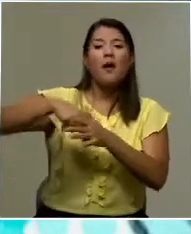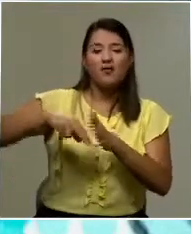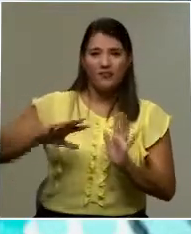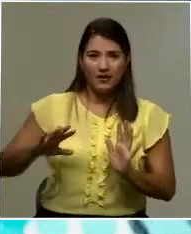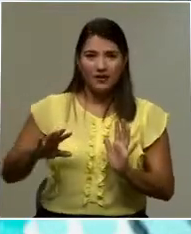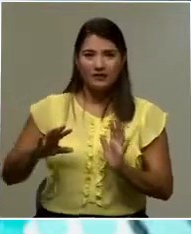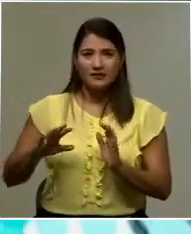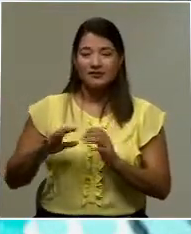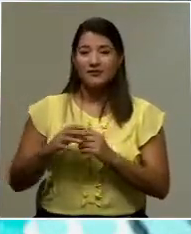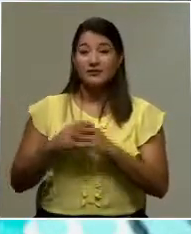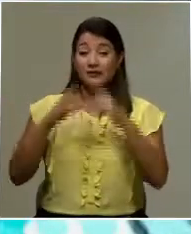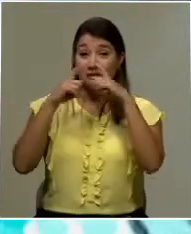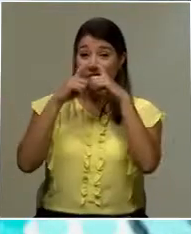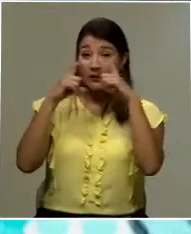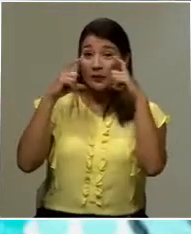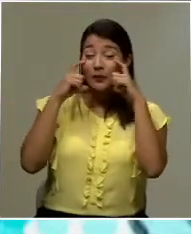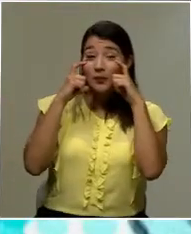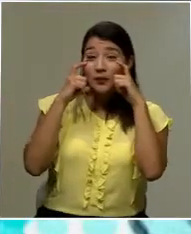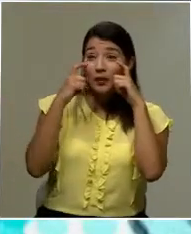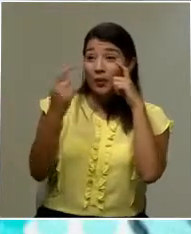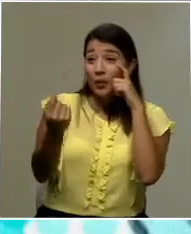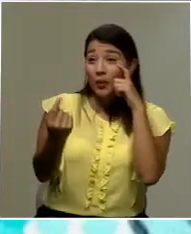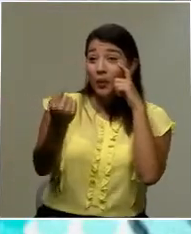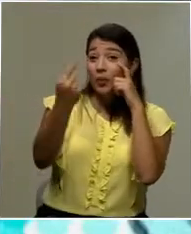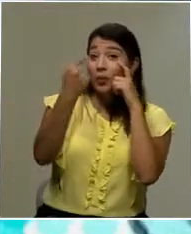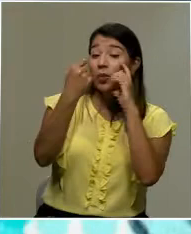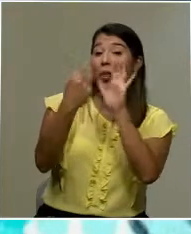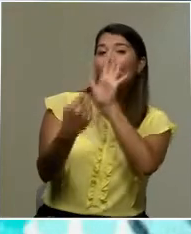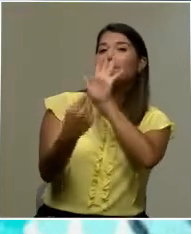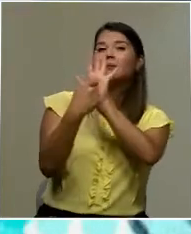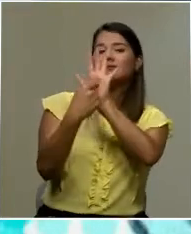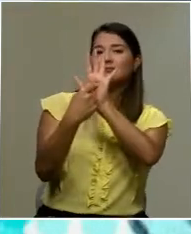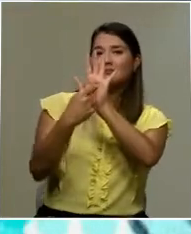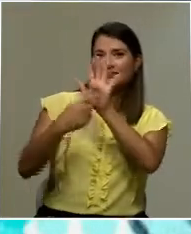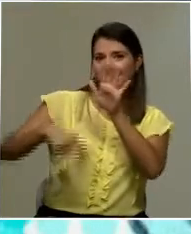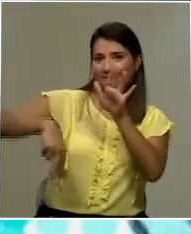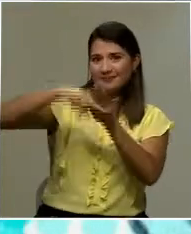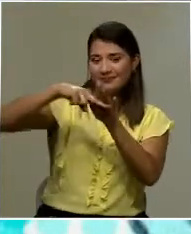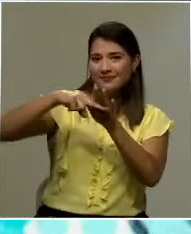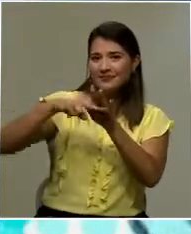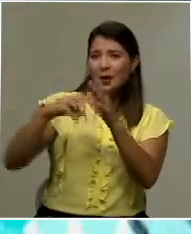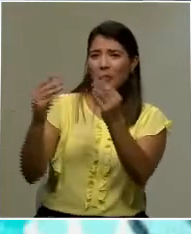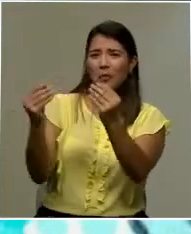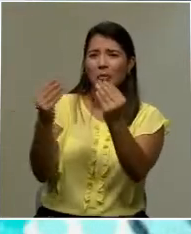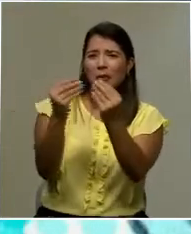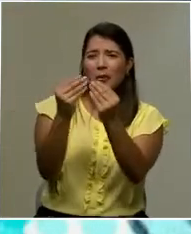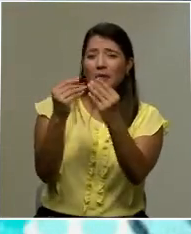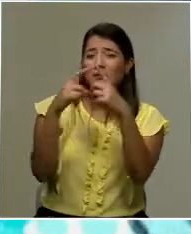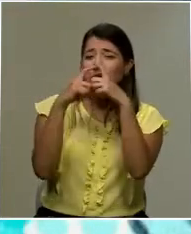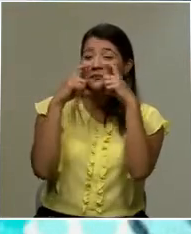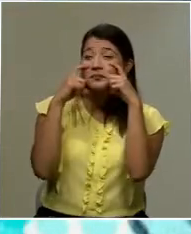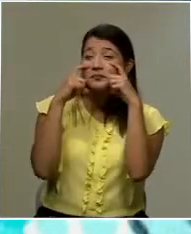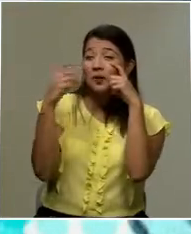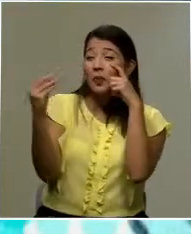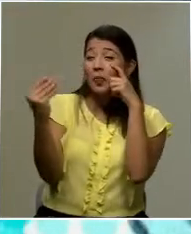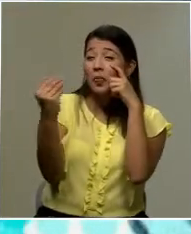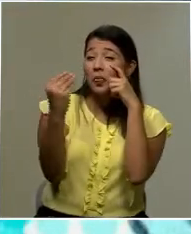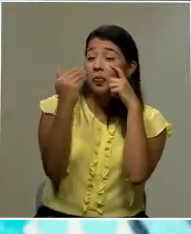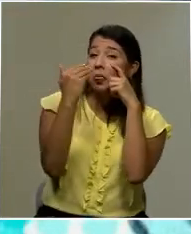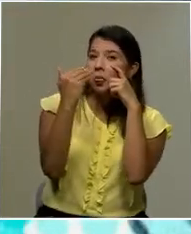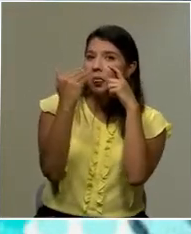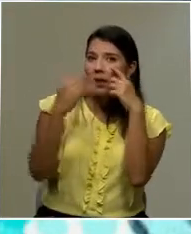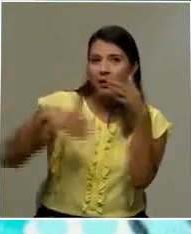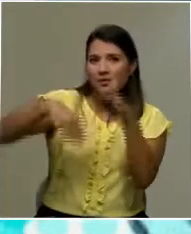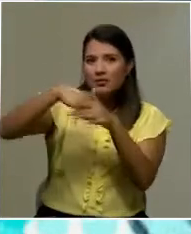venir un proyectil y tú lo que necesitas es como una tela colgando que intercepte a ese proyectil, ¿no? Pero eso no es, de lo que se trata es